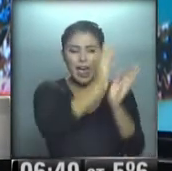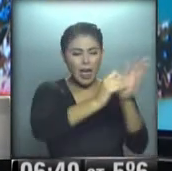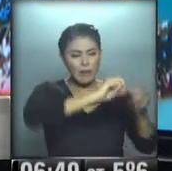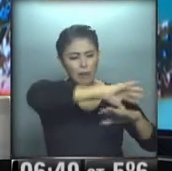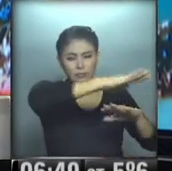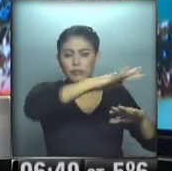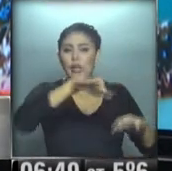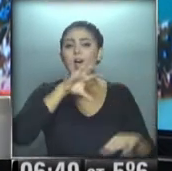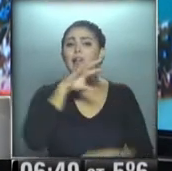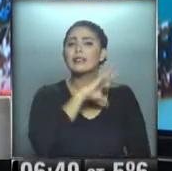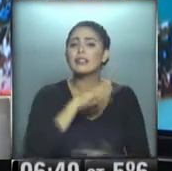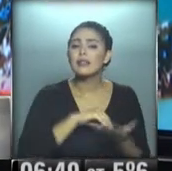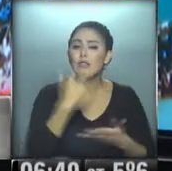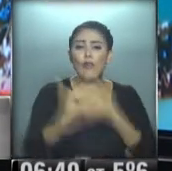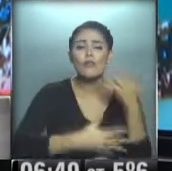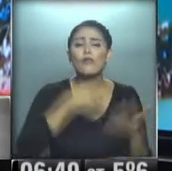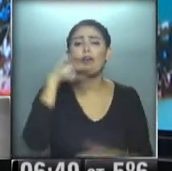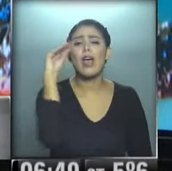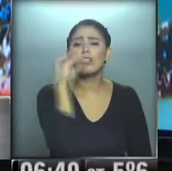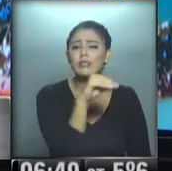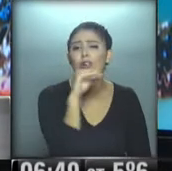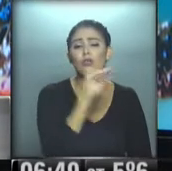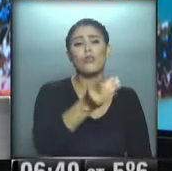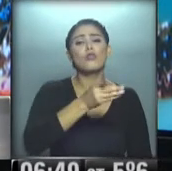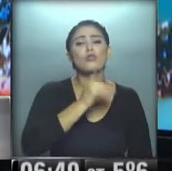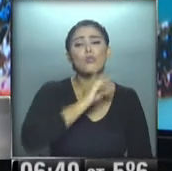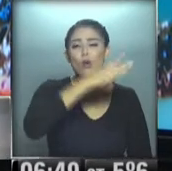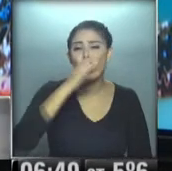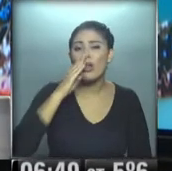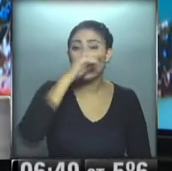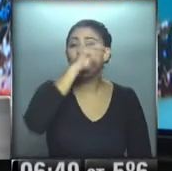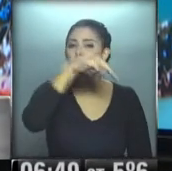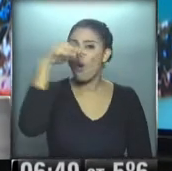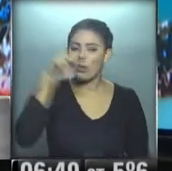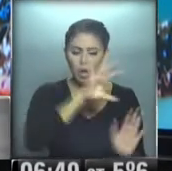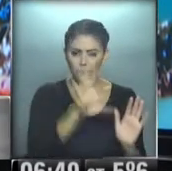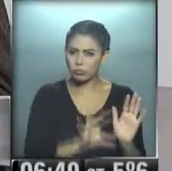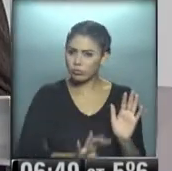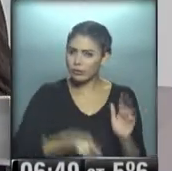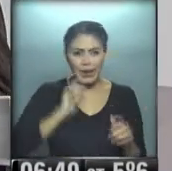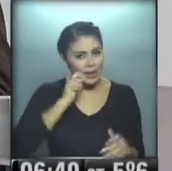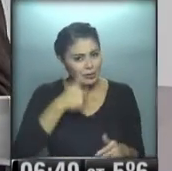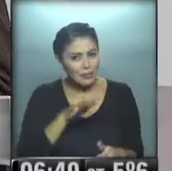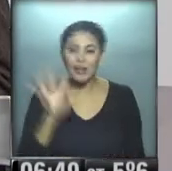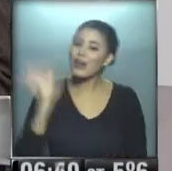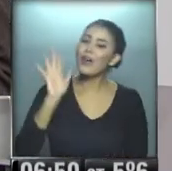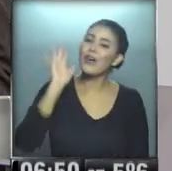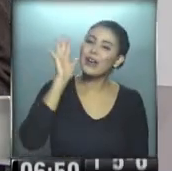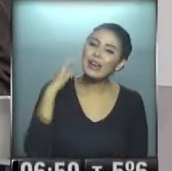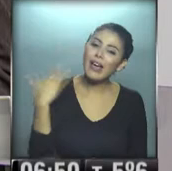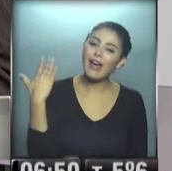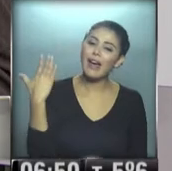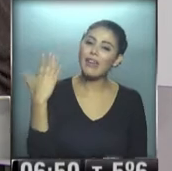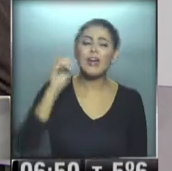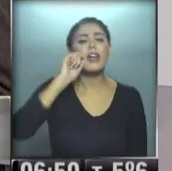del Fuego, Santa Cruz, oeste de Chubut, de Río Negro también, y de Neuquén. Qué lindo que va a estar, Alejandro, buen día. Hola, Nadia,